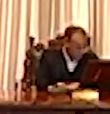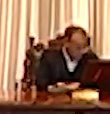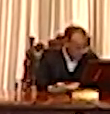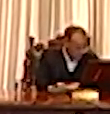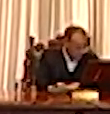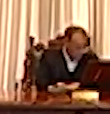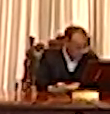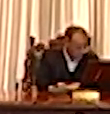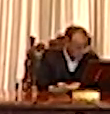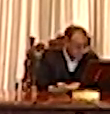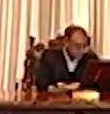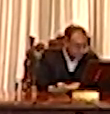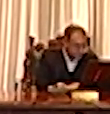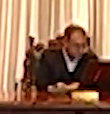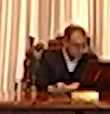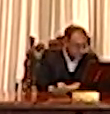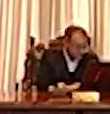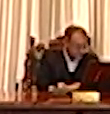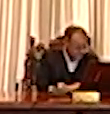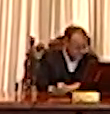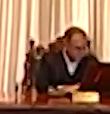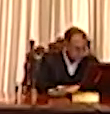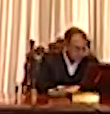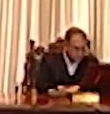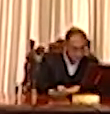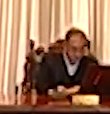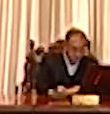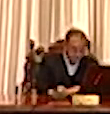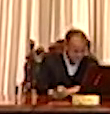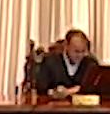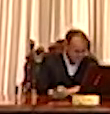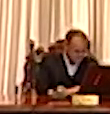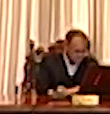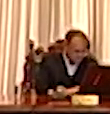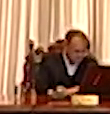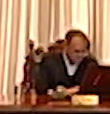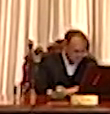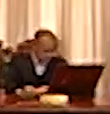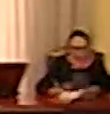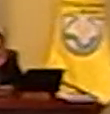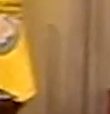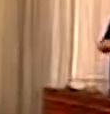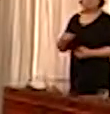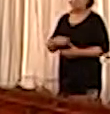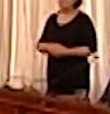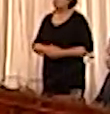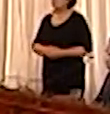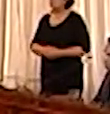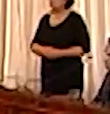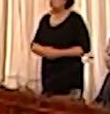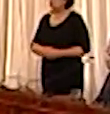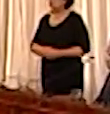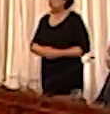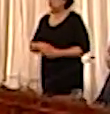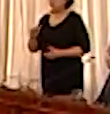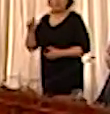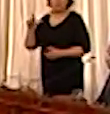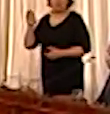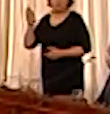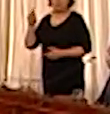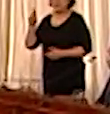señorita de alina lozano víctor señora franca rey camino señor alfredo lee